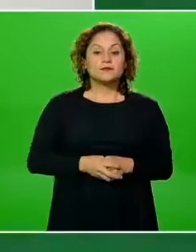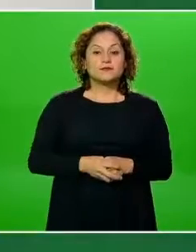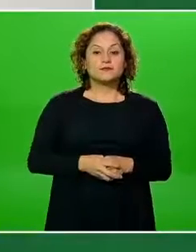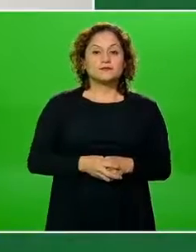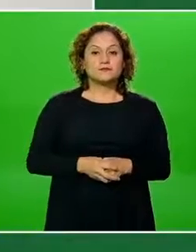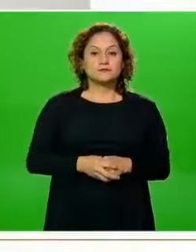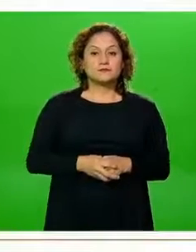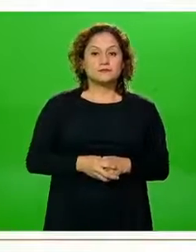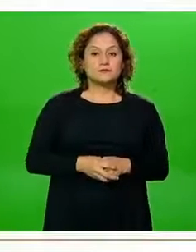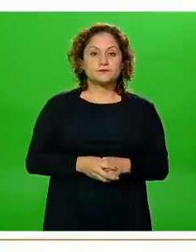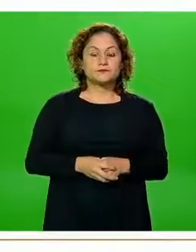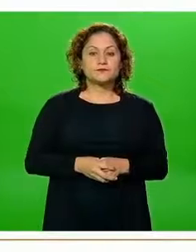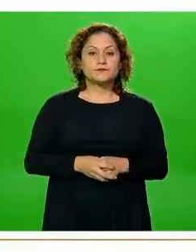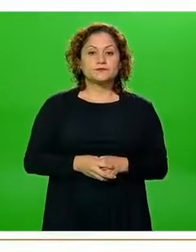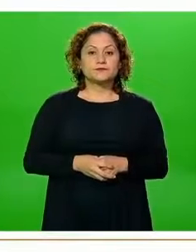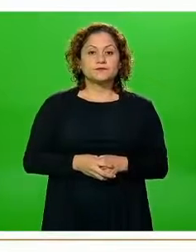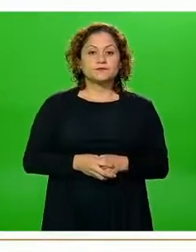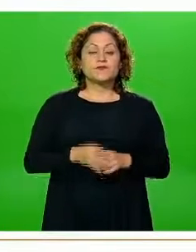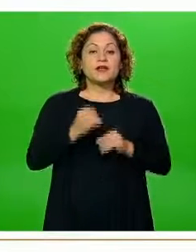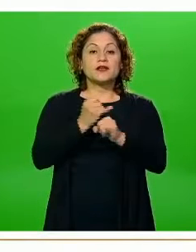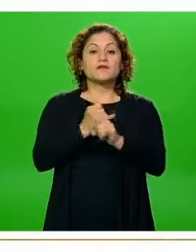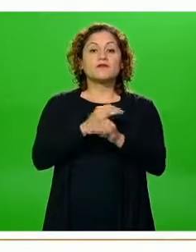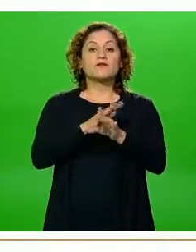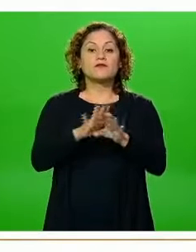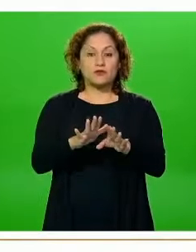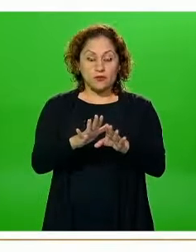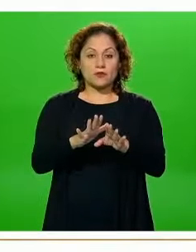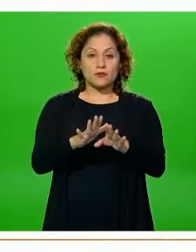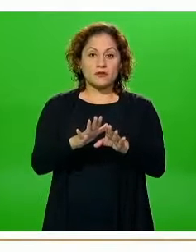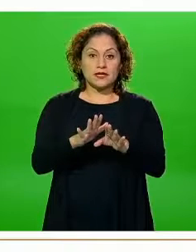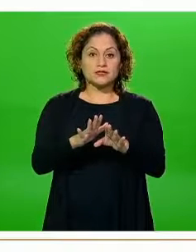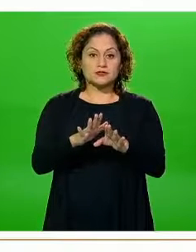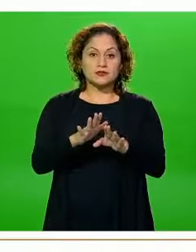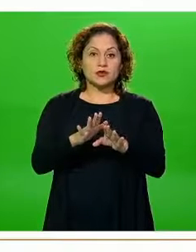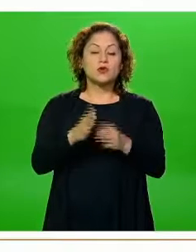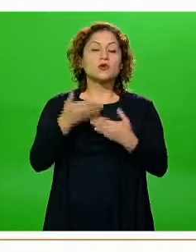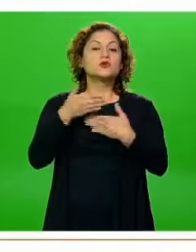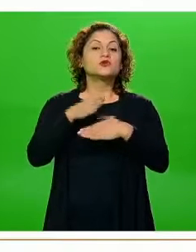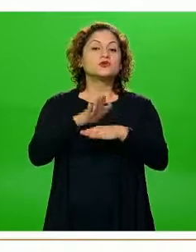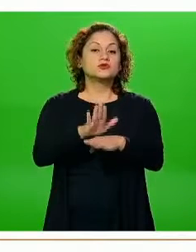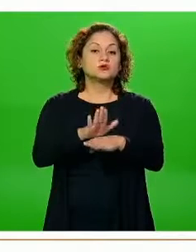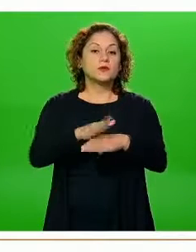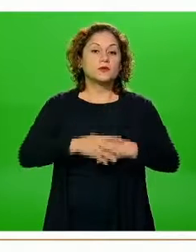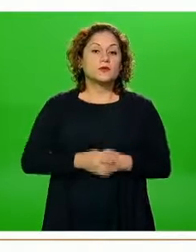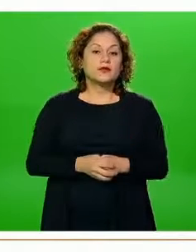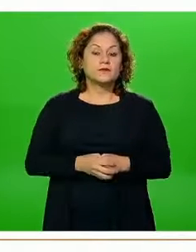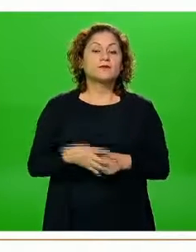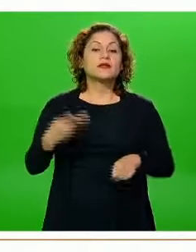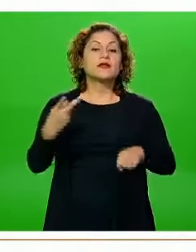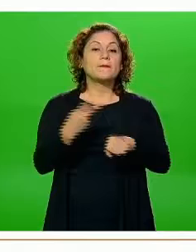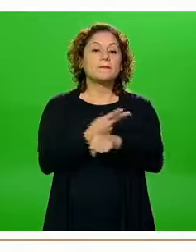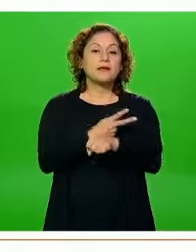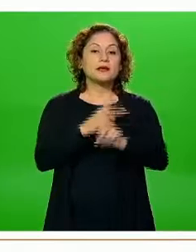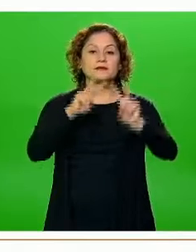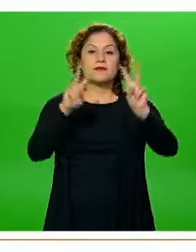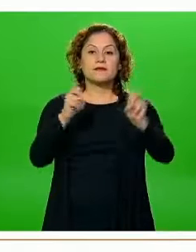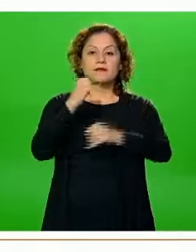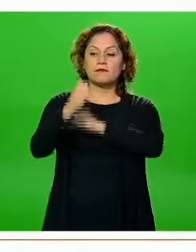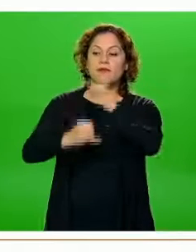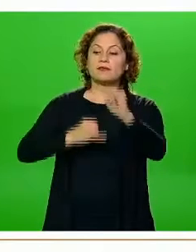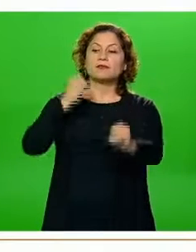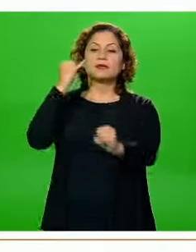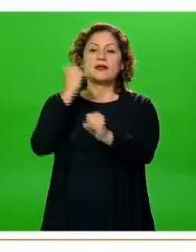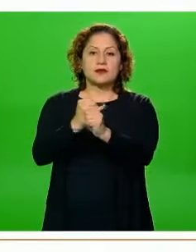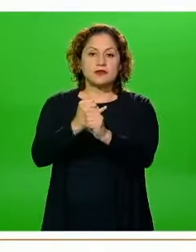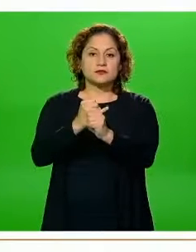segundo elemento dentro del informe técnico, y este elemento nos habla de la situación internacional. ¿Qué está